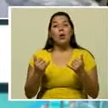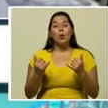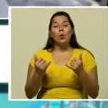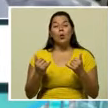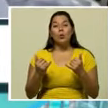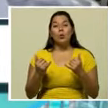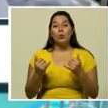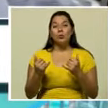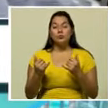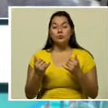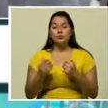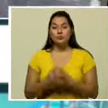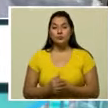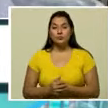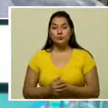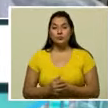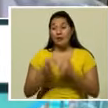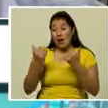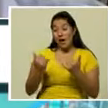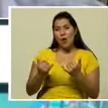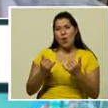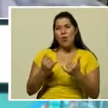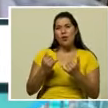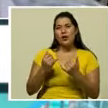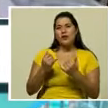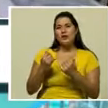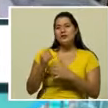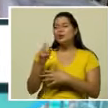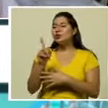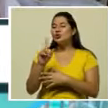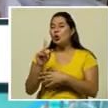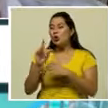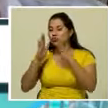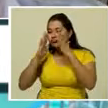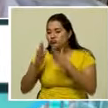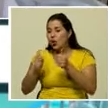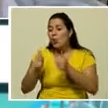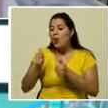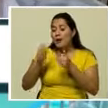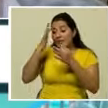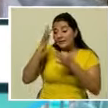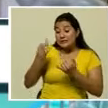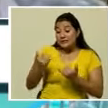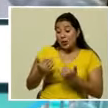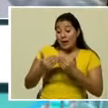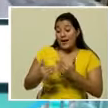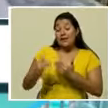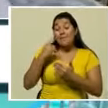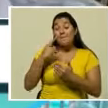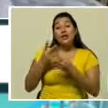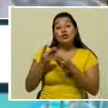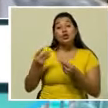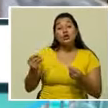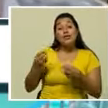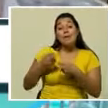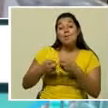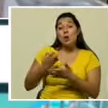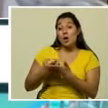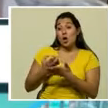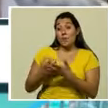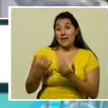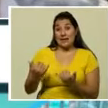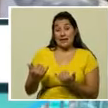micro sobre las decisiones que se van a tomar de ahora en adelante para la reactivación económica, que es un reclamo de las 3 diputadas que